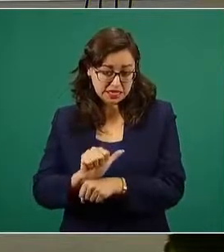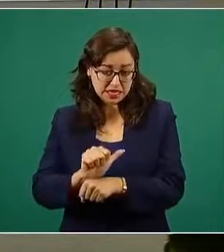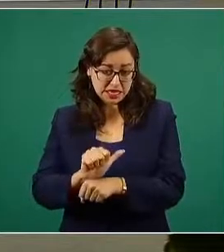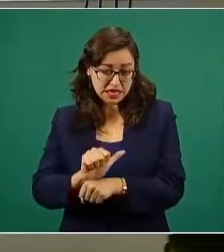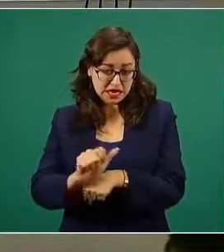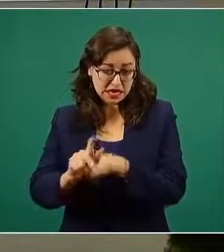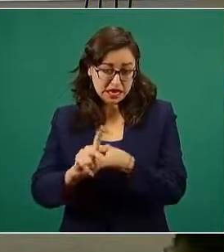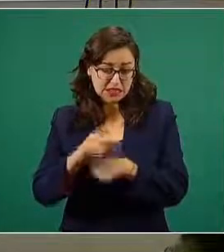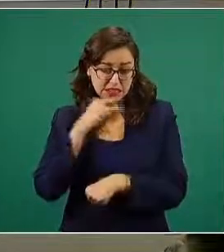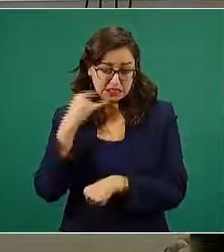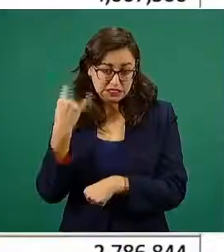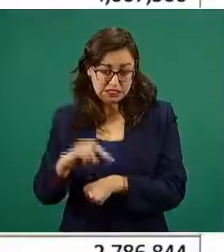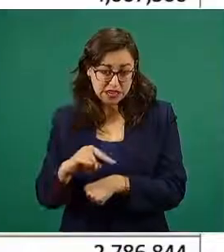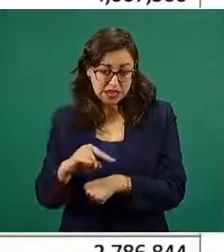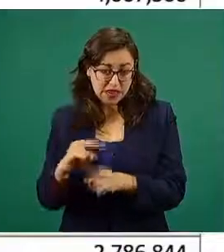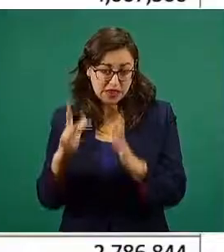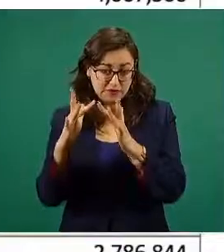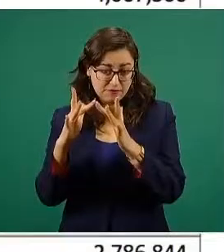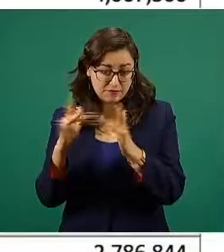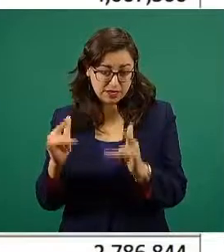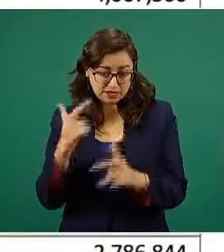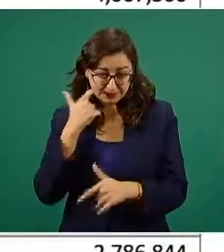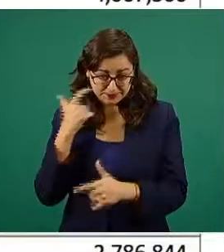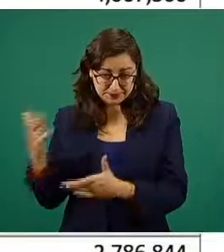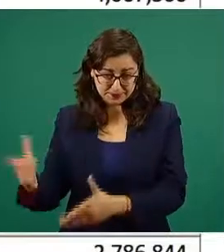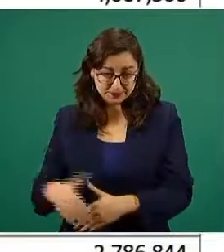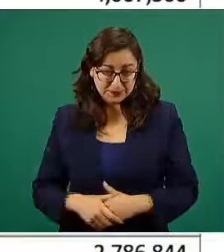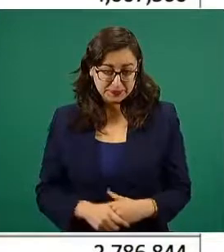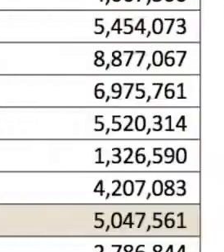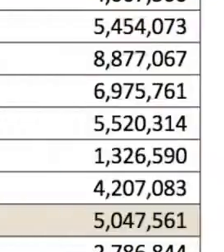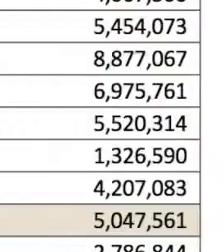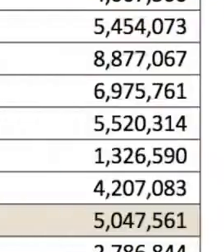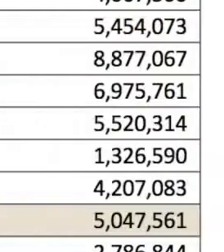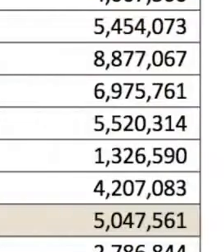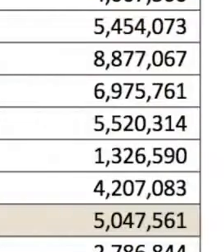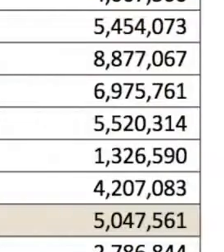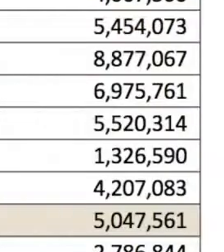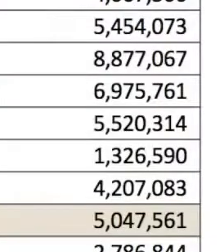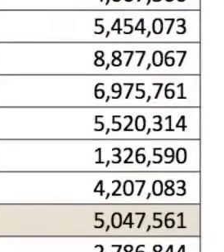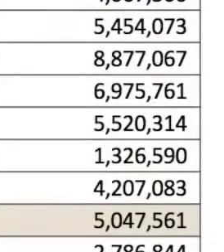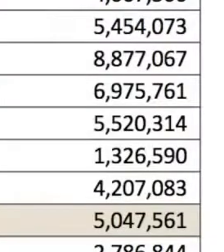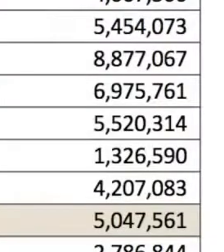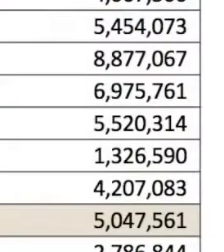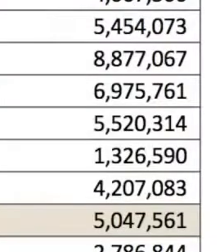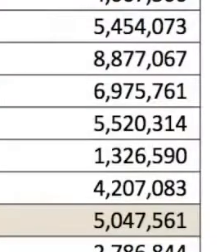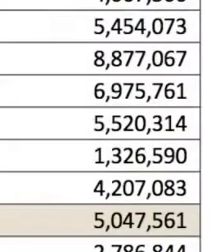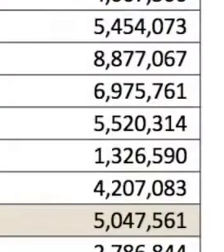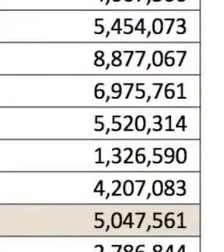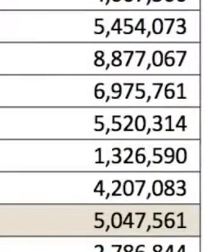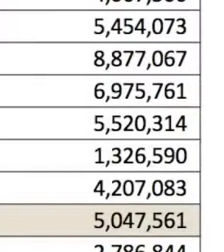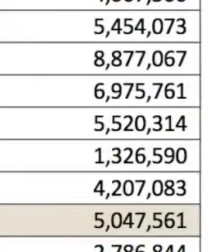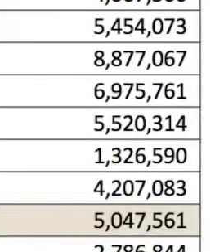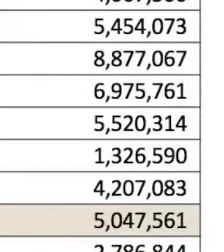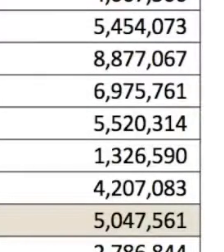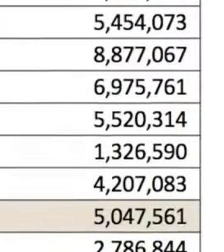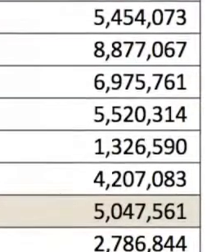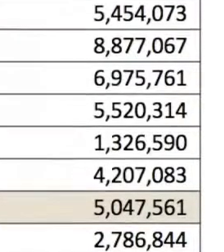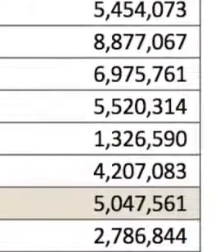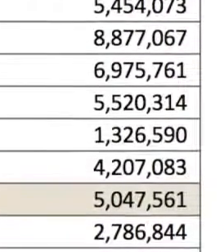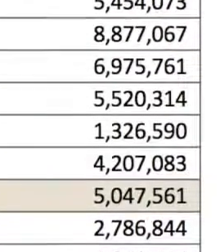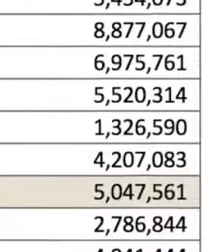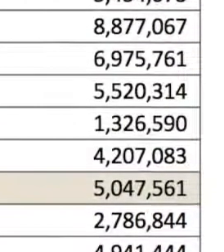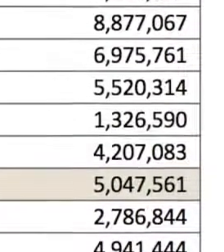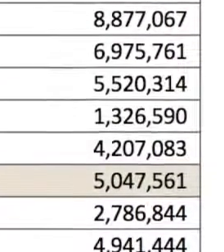abajo está Francia, uno de los países también importantemente afectados por la epidemia. Francia,